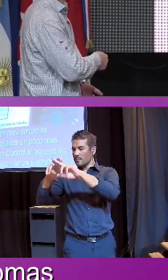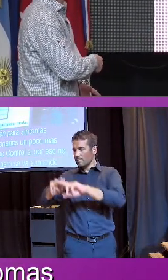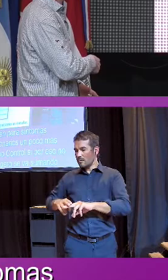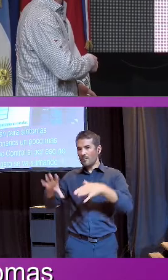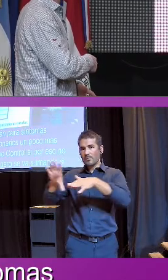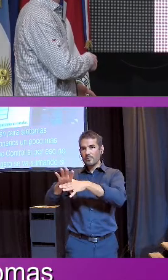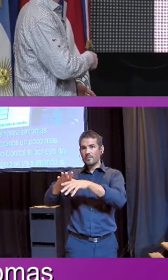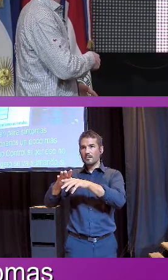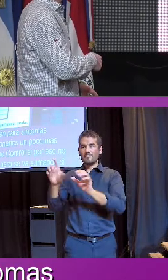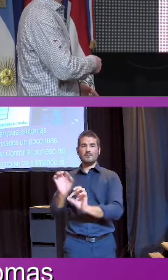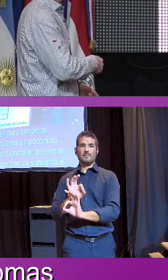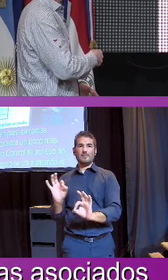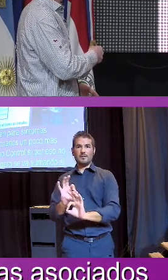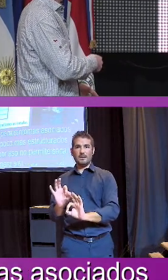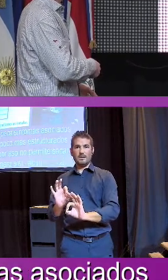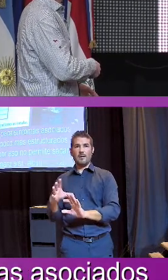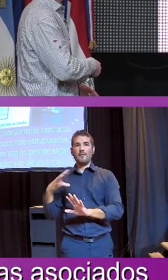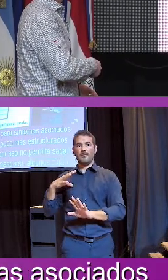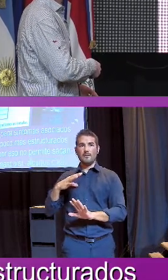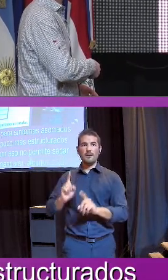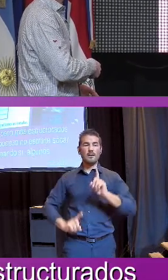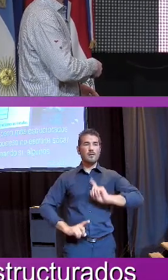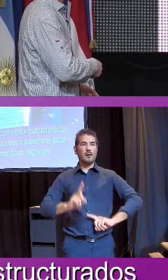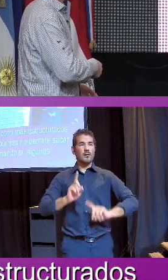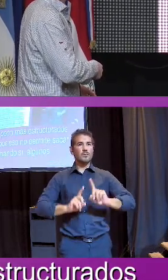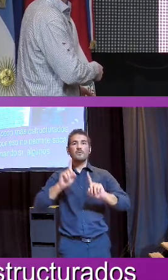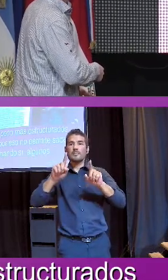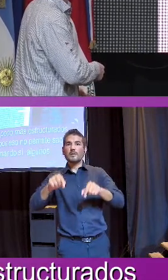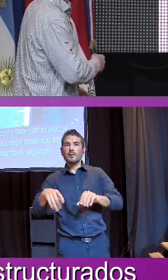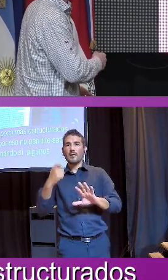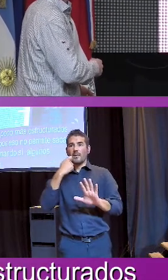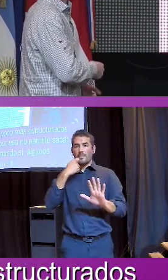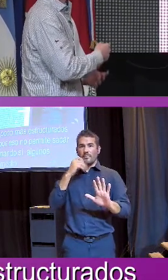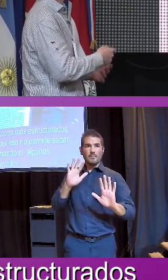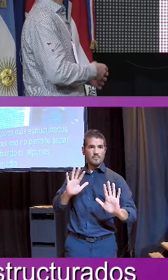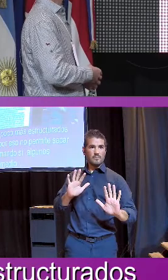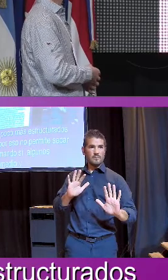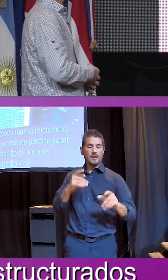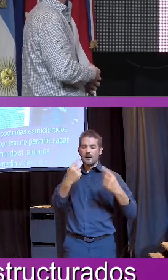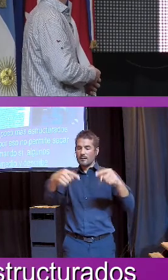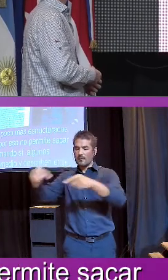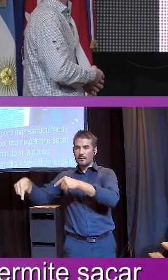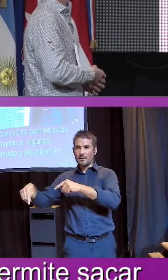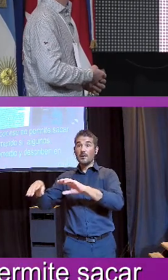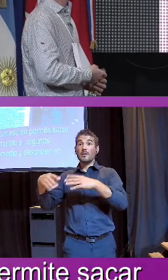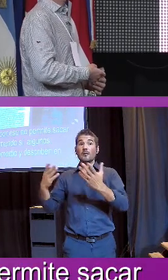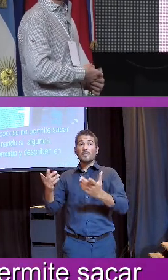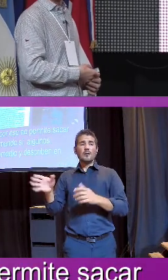¿sí? Algunos con comorbilidades, esas son las edades promedio, y describen en general mejoras